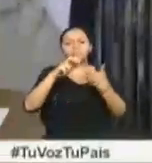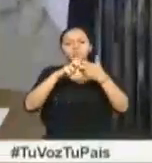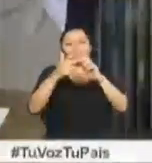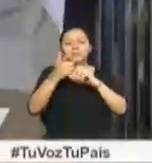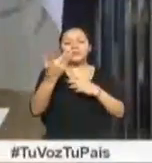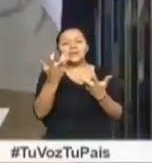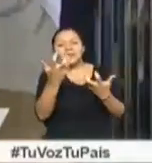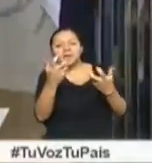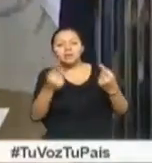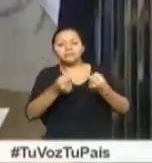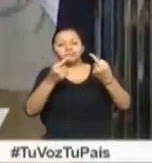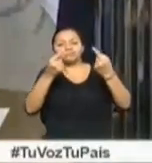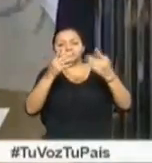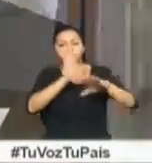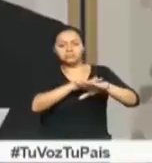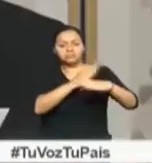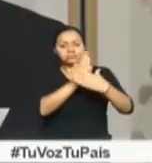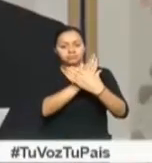provocación.